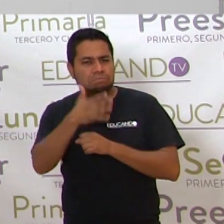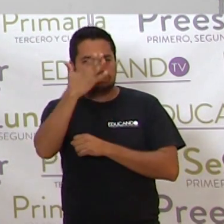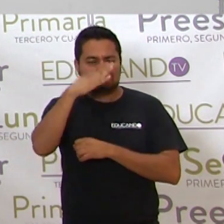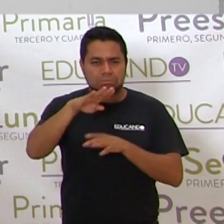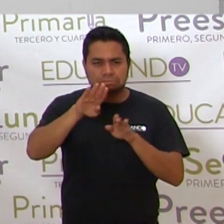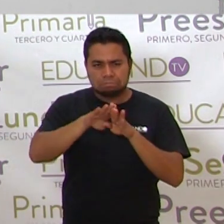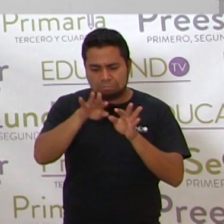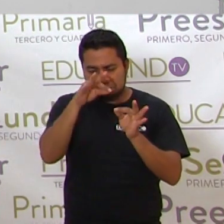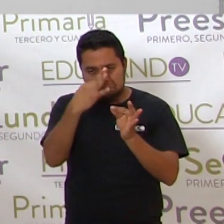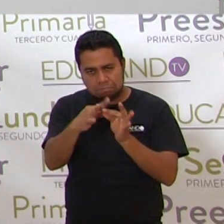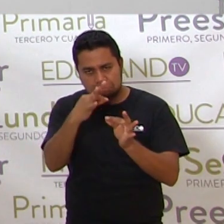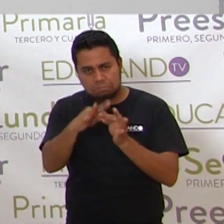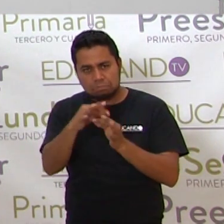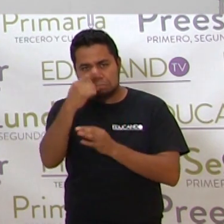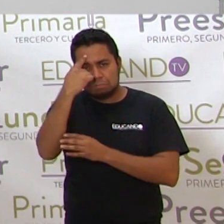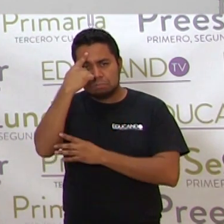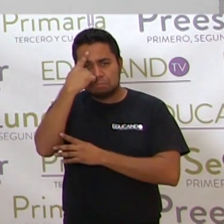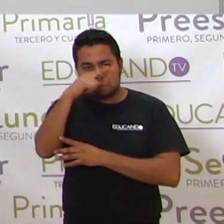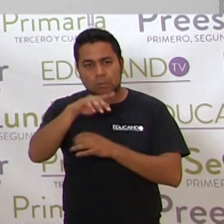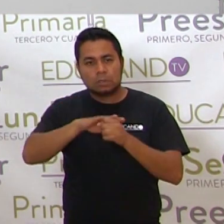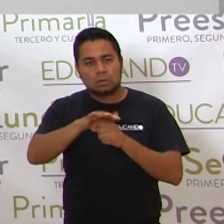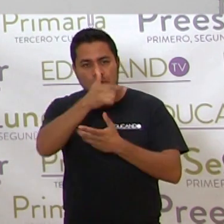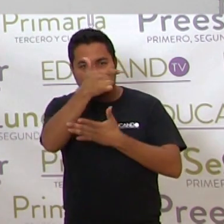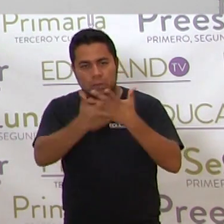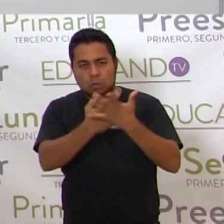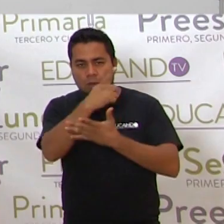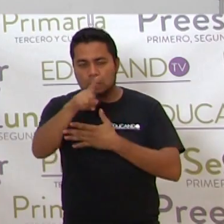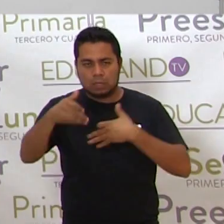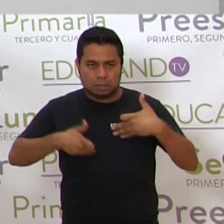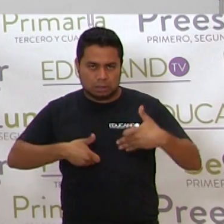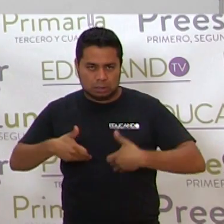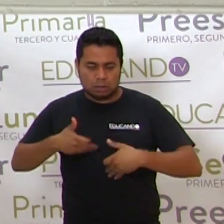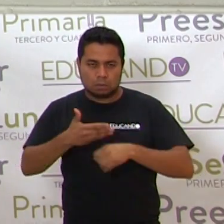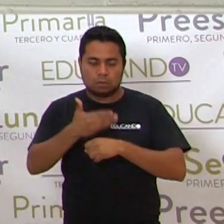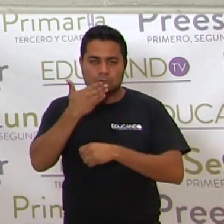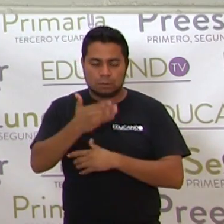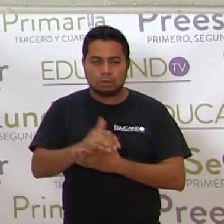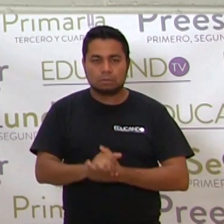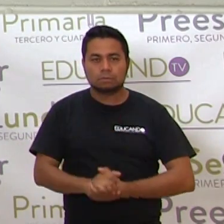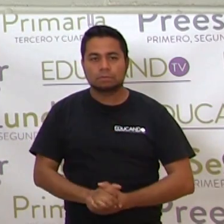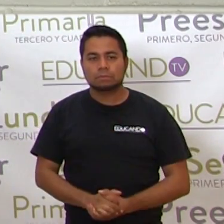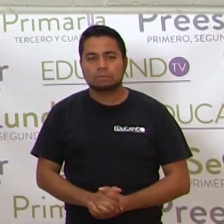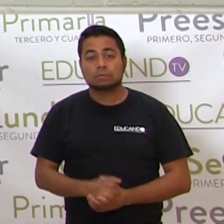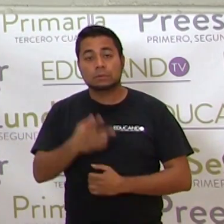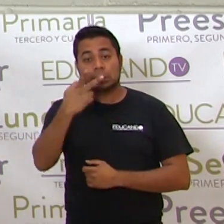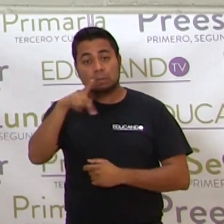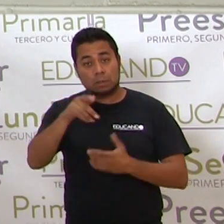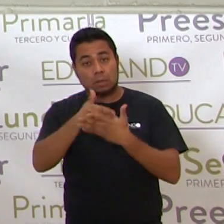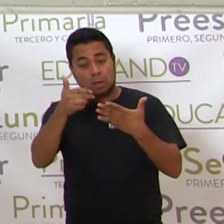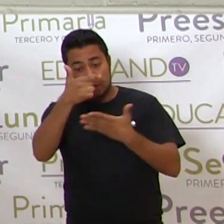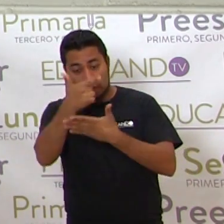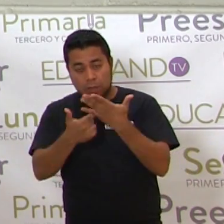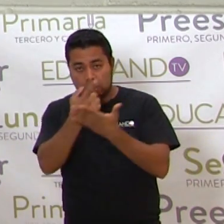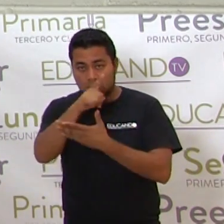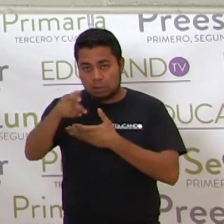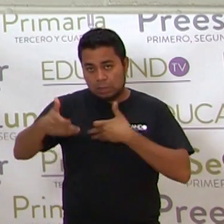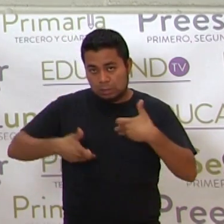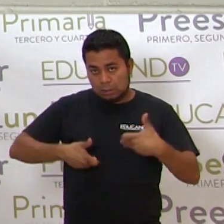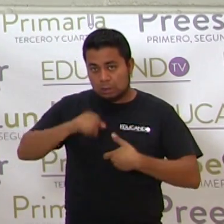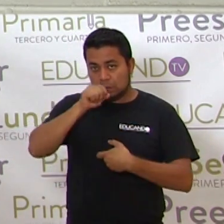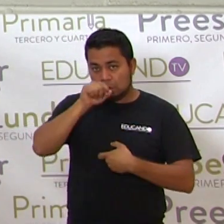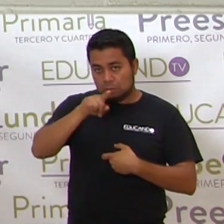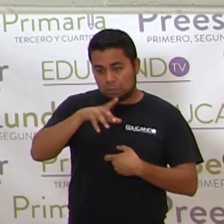manera puntual de los guiones de teatro. Muy bien. Pero los guiones de teatro también tienen